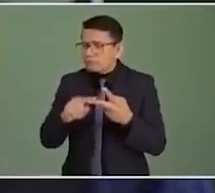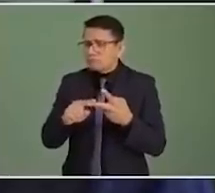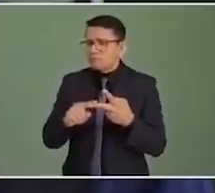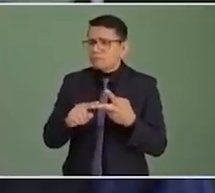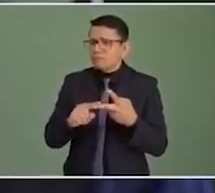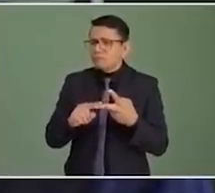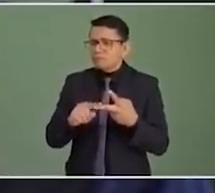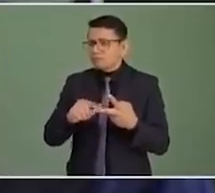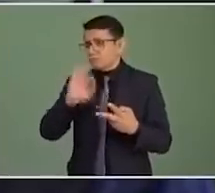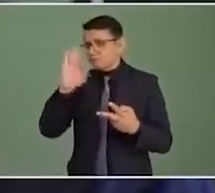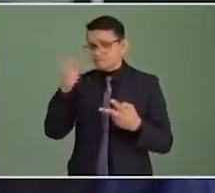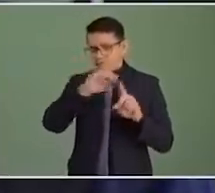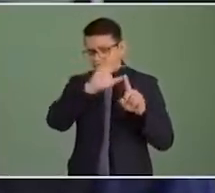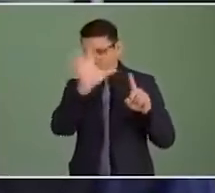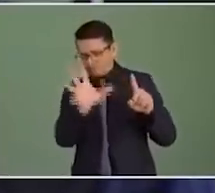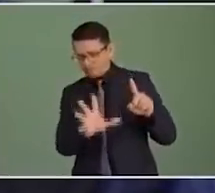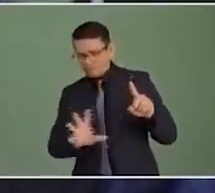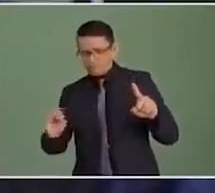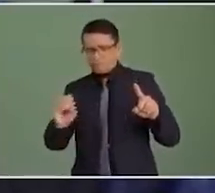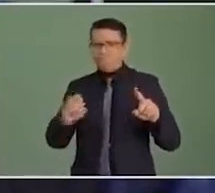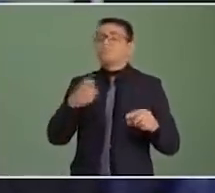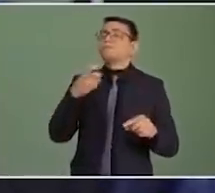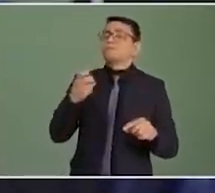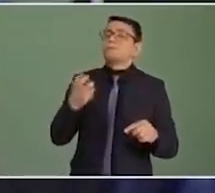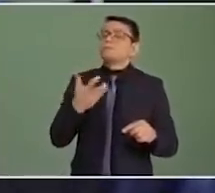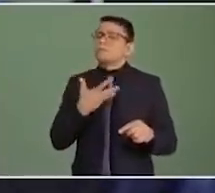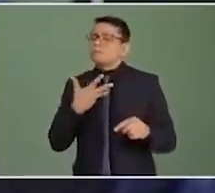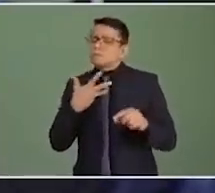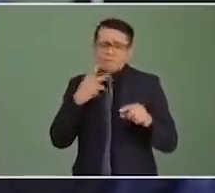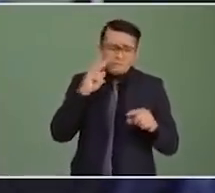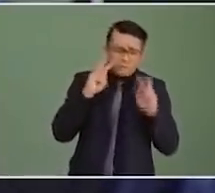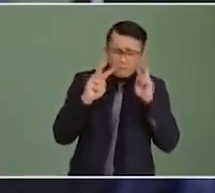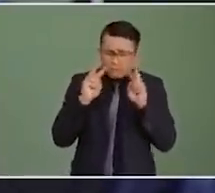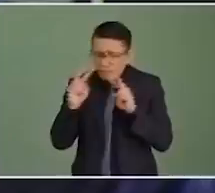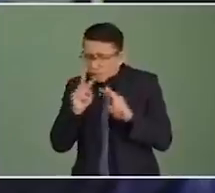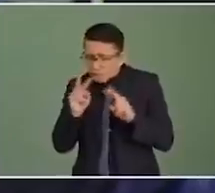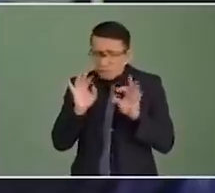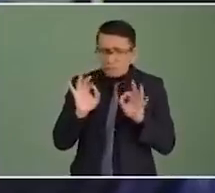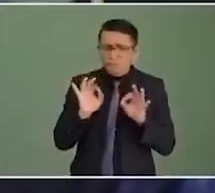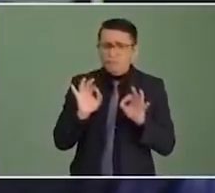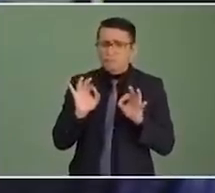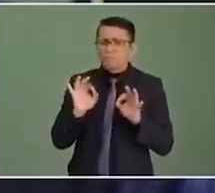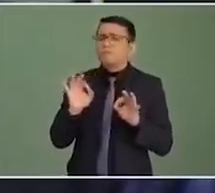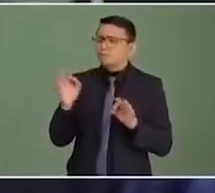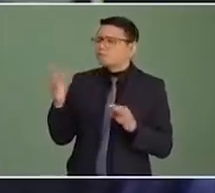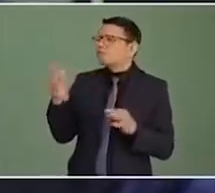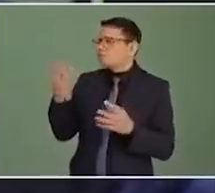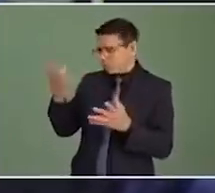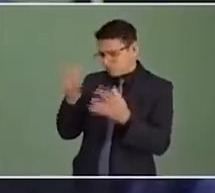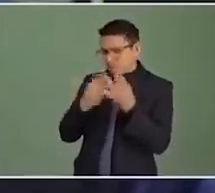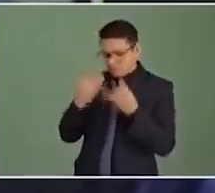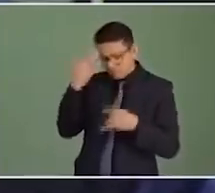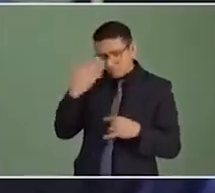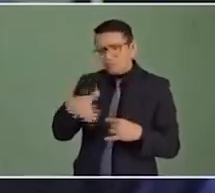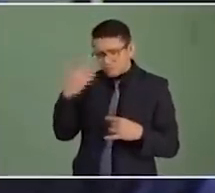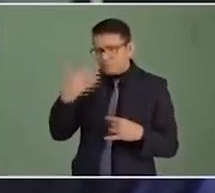a nivel federal tenemos el dato de lo que dice